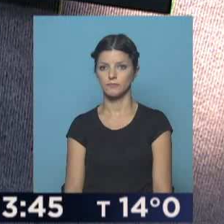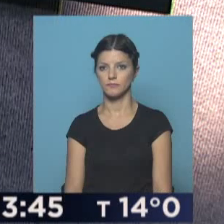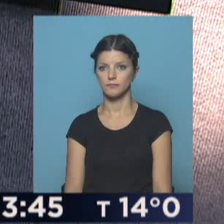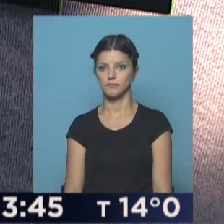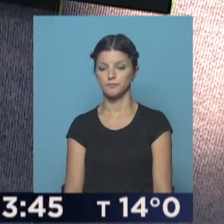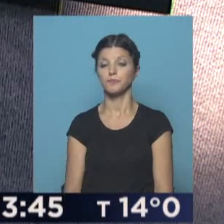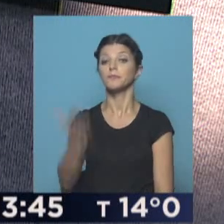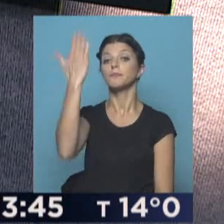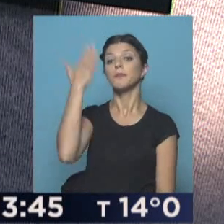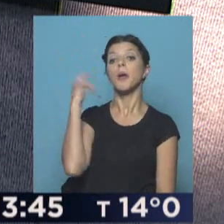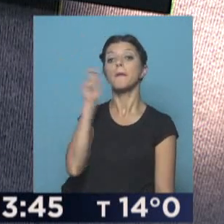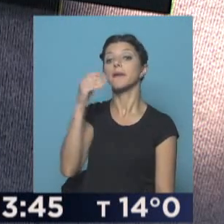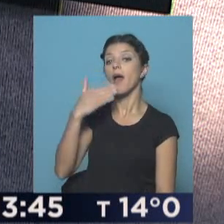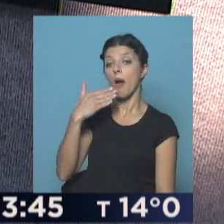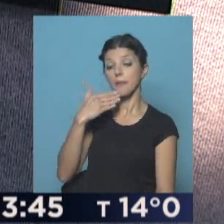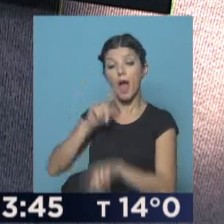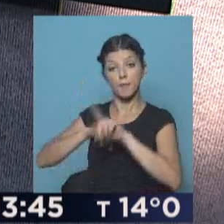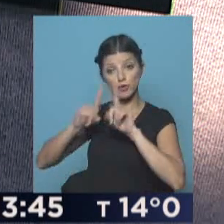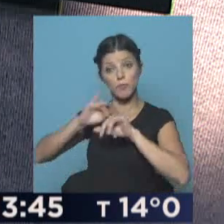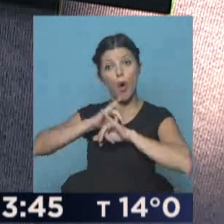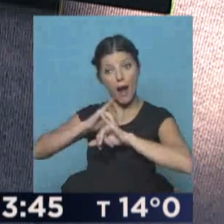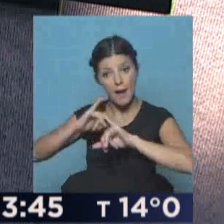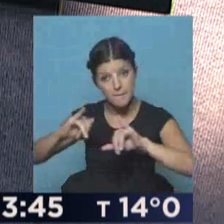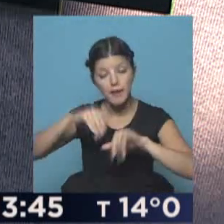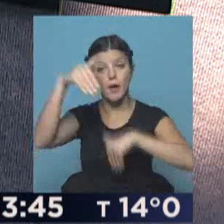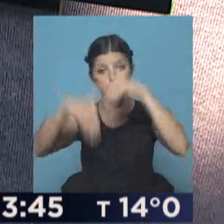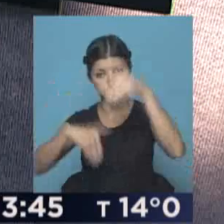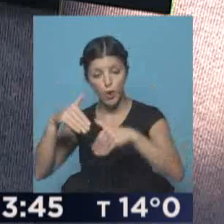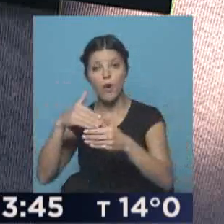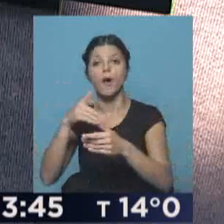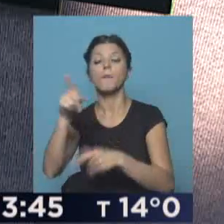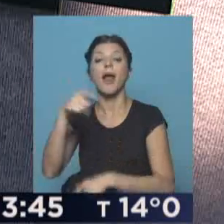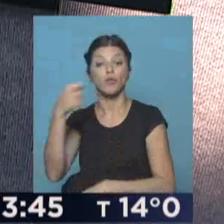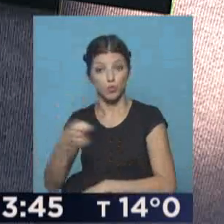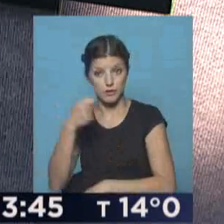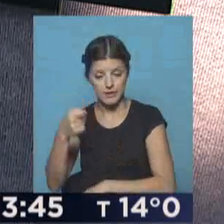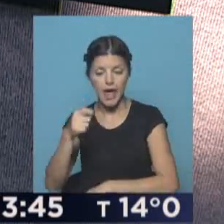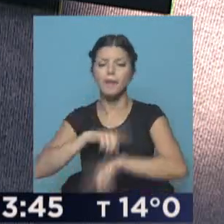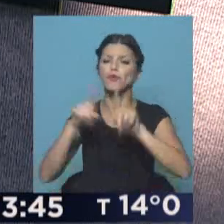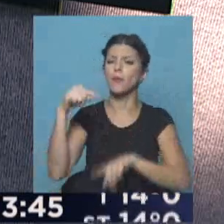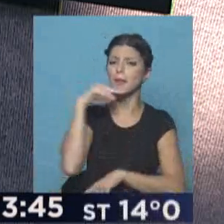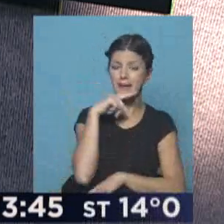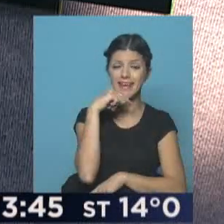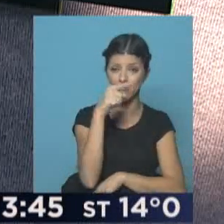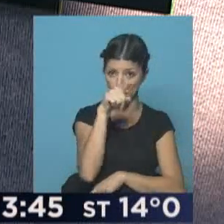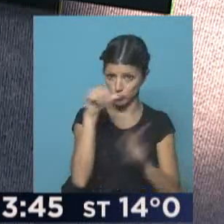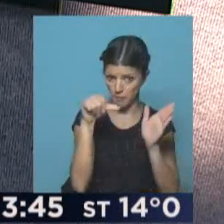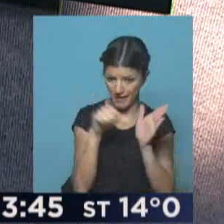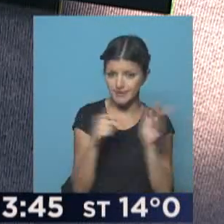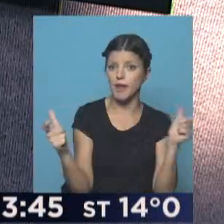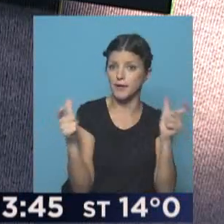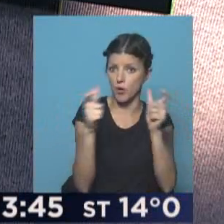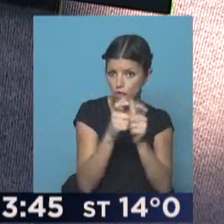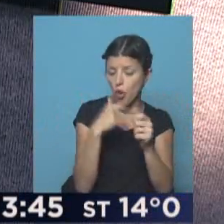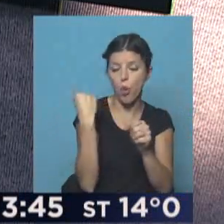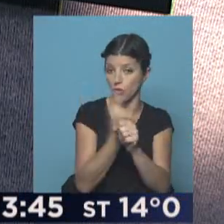En abril pasado, durante lo que fue la campaña para el referéndum constitucional turco, Alemania prohibió que se hicieran reuniones, mitines en su